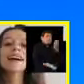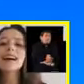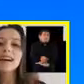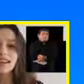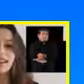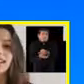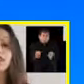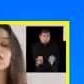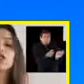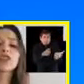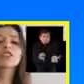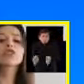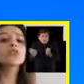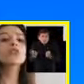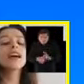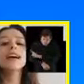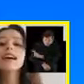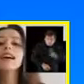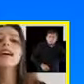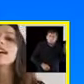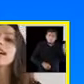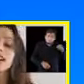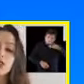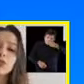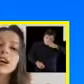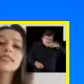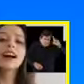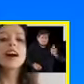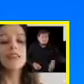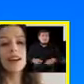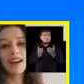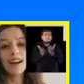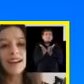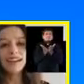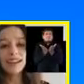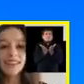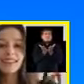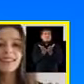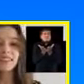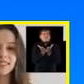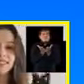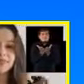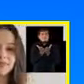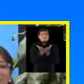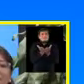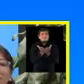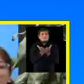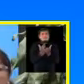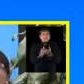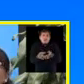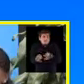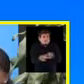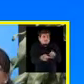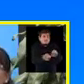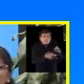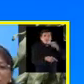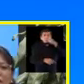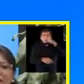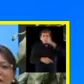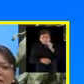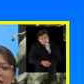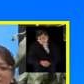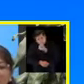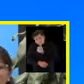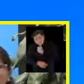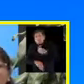apagar que Niños a estudiar, nunca a trabajar ¿Cuántos niños